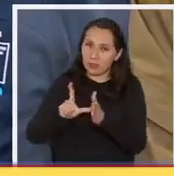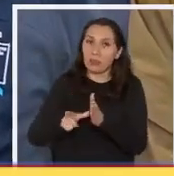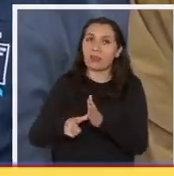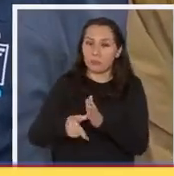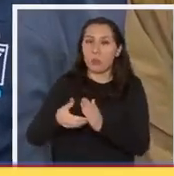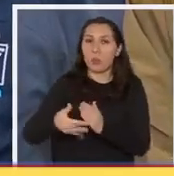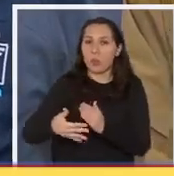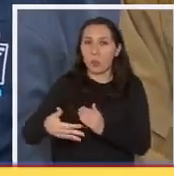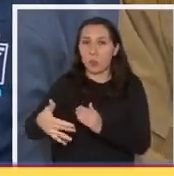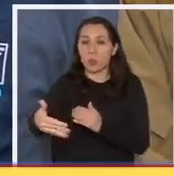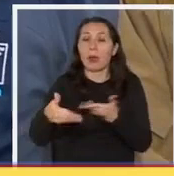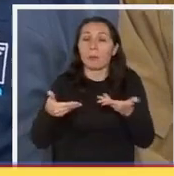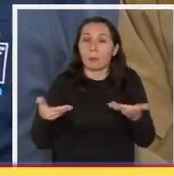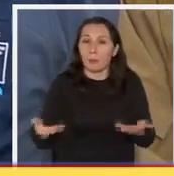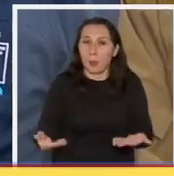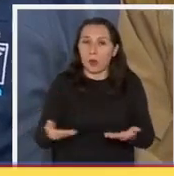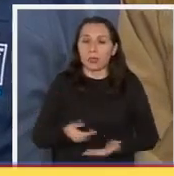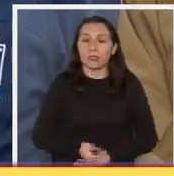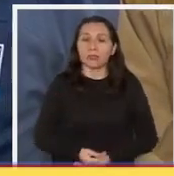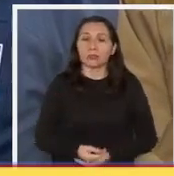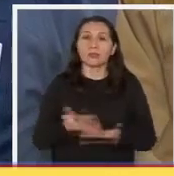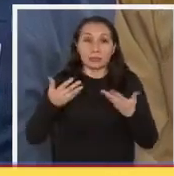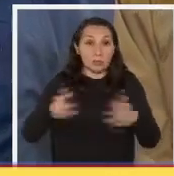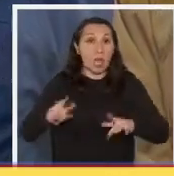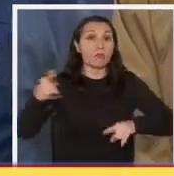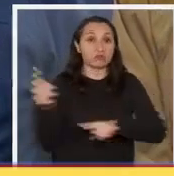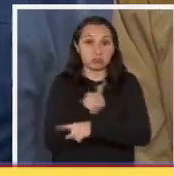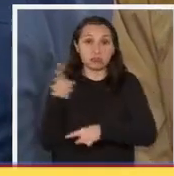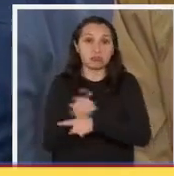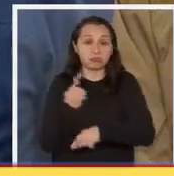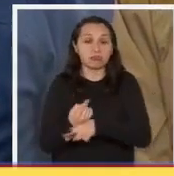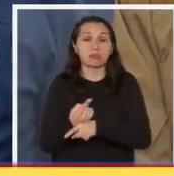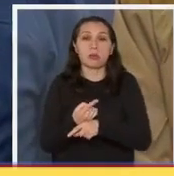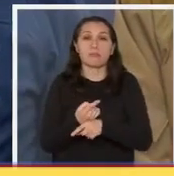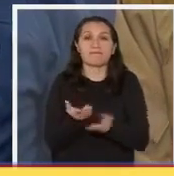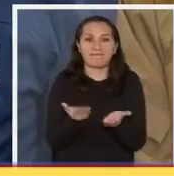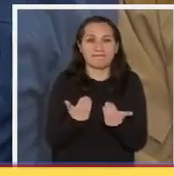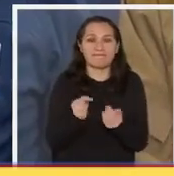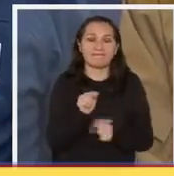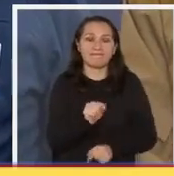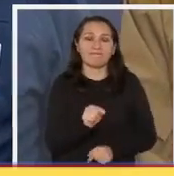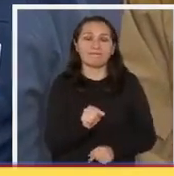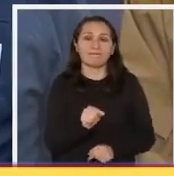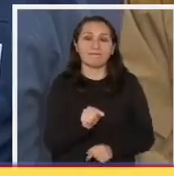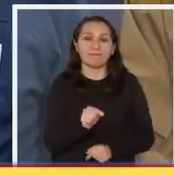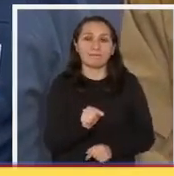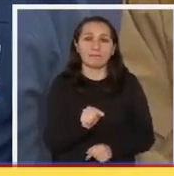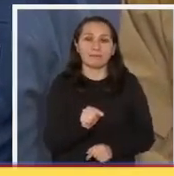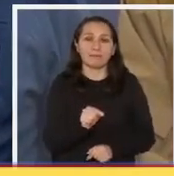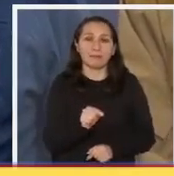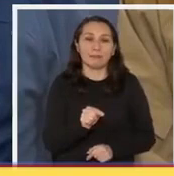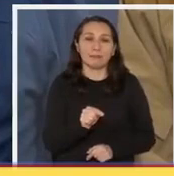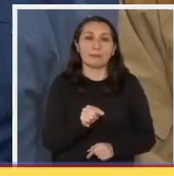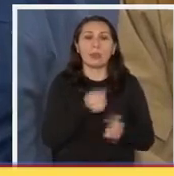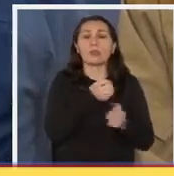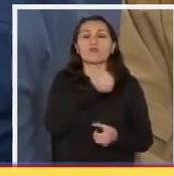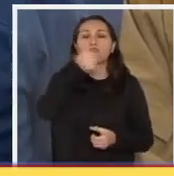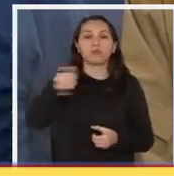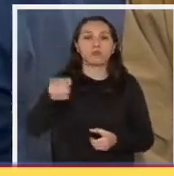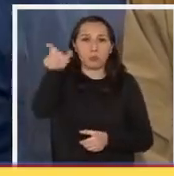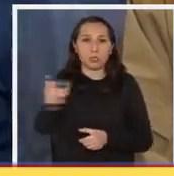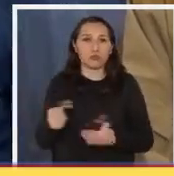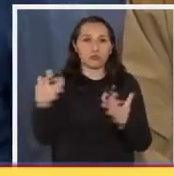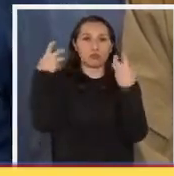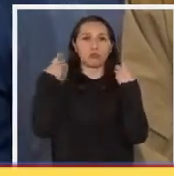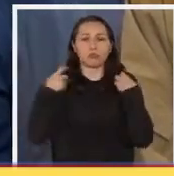un buen tiempo y por eso ya estamos conversando la necesidad de designar a una persona a